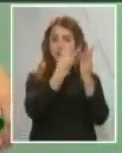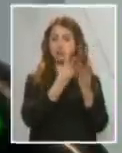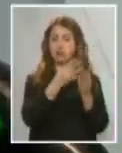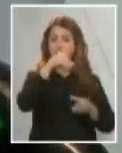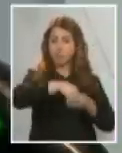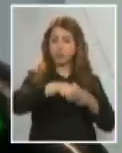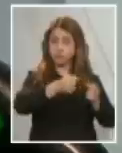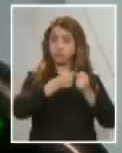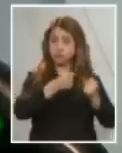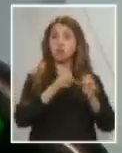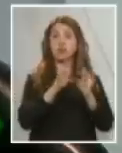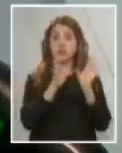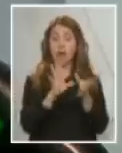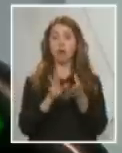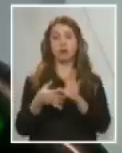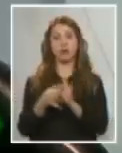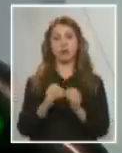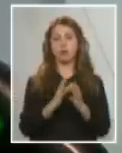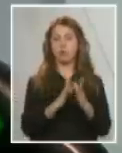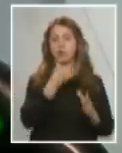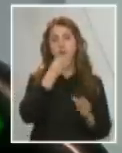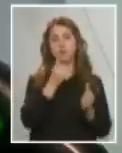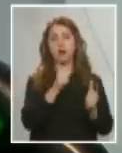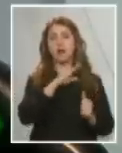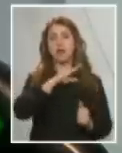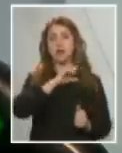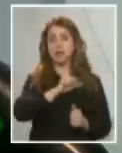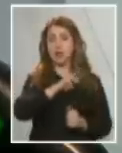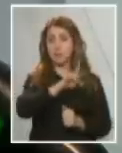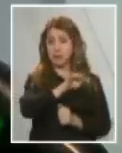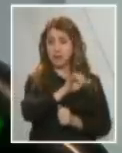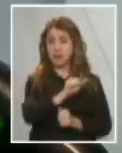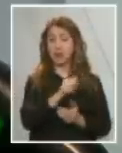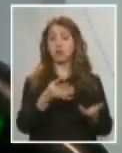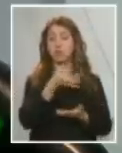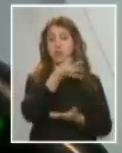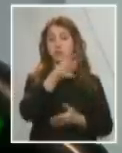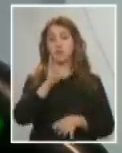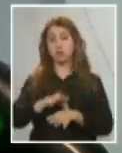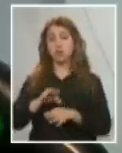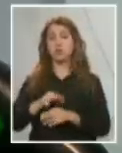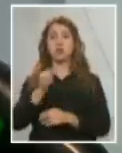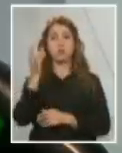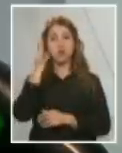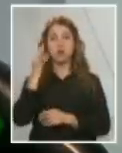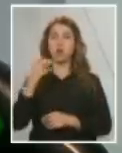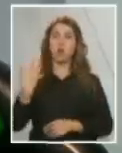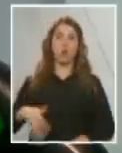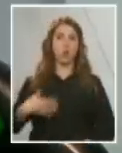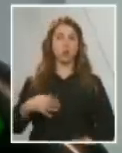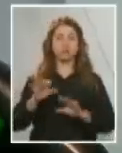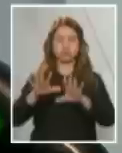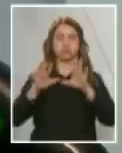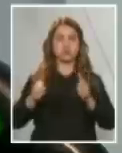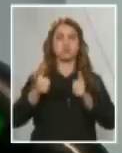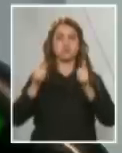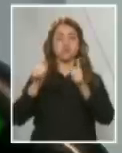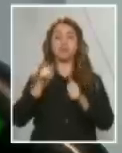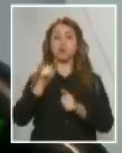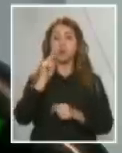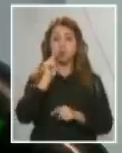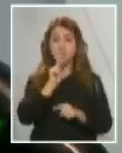significativo. Hay una ¿no? cadena ahí virtuosa que es maravillosa. Bueno, Camila es, tal como dice la doctora, una mujer extraordinaria. Y como